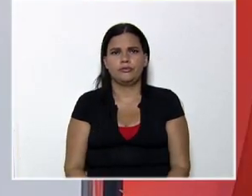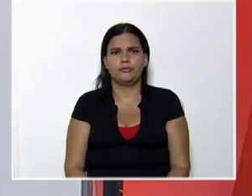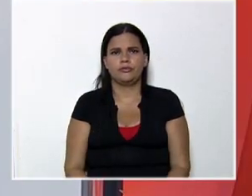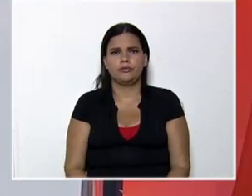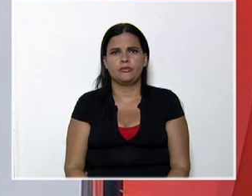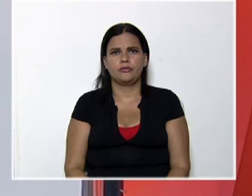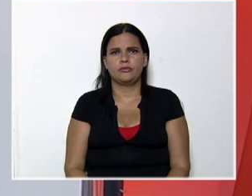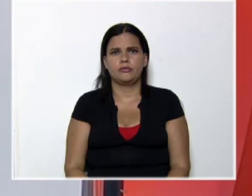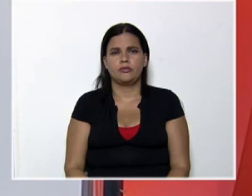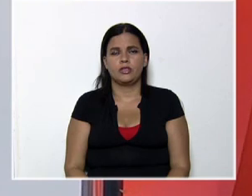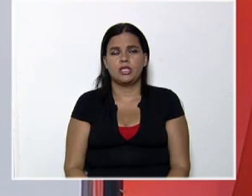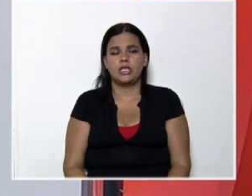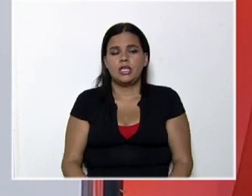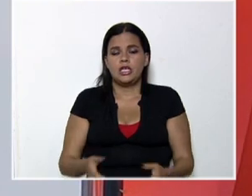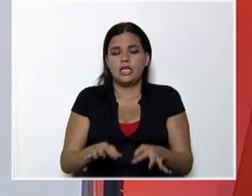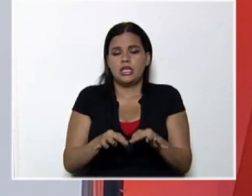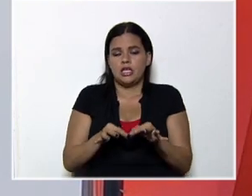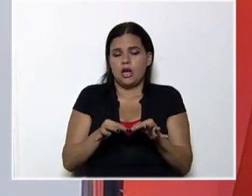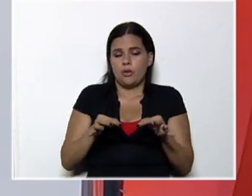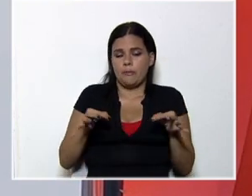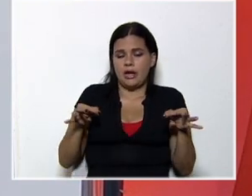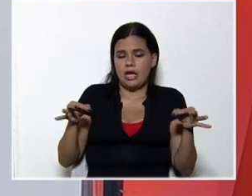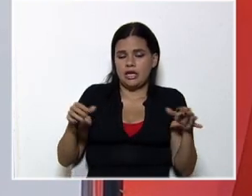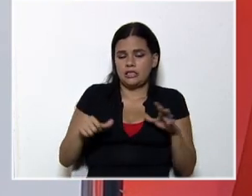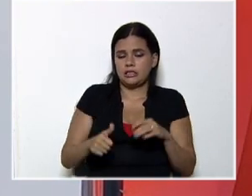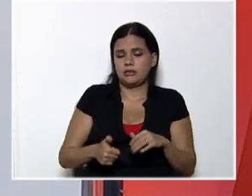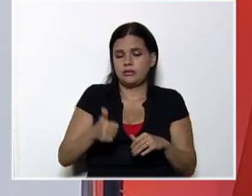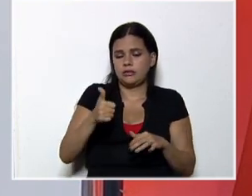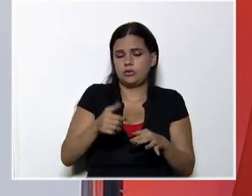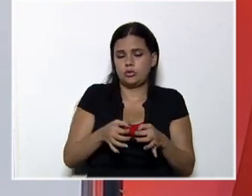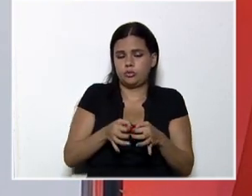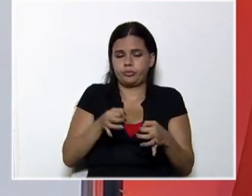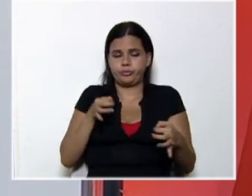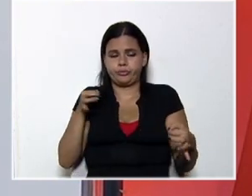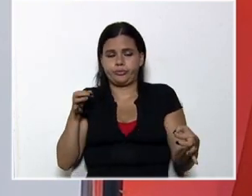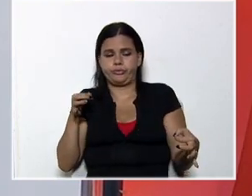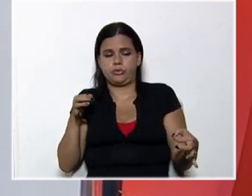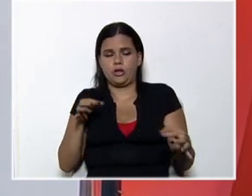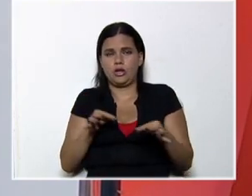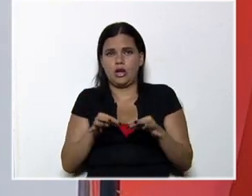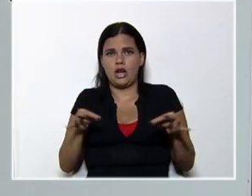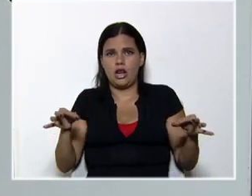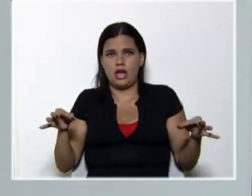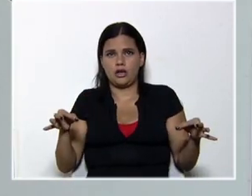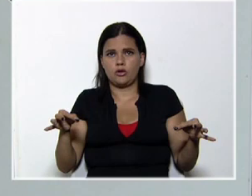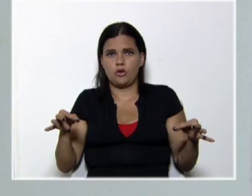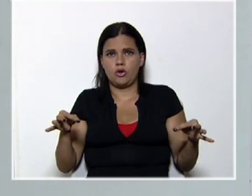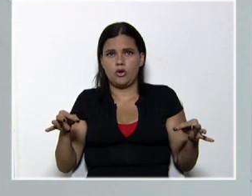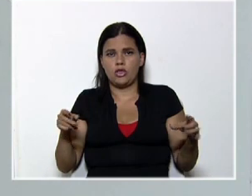el lado más largo del triángulo rectángulo, que se llama la hipotenusa.